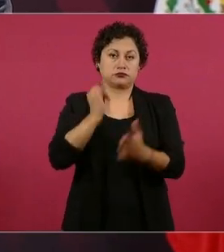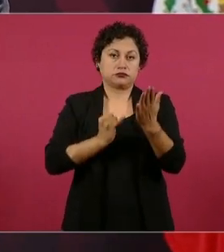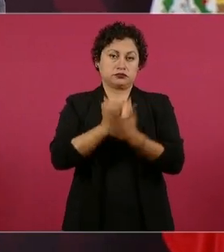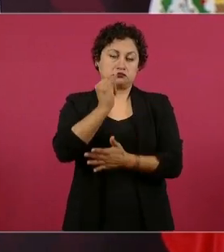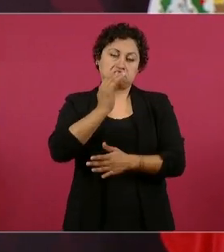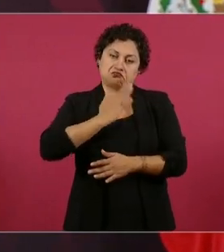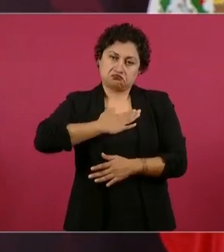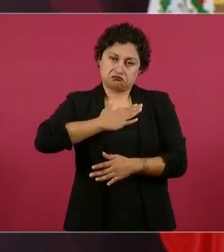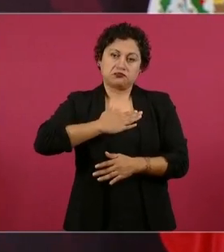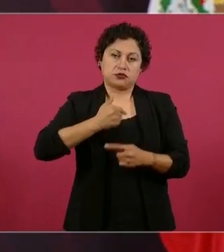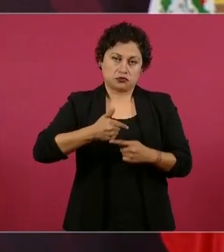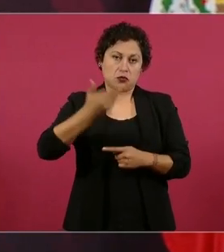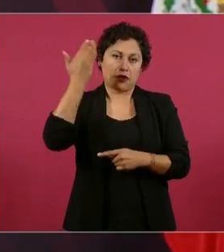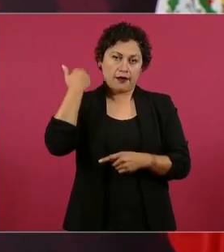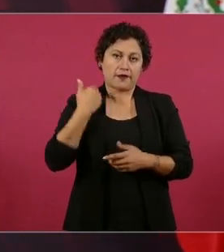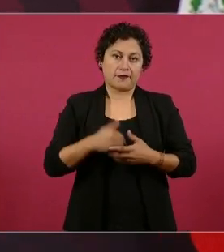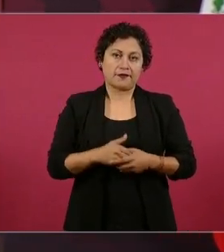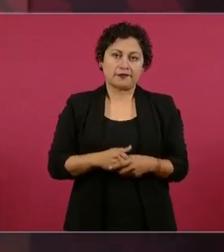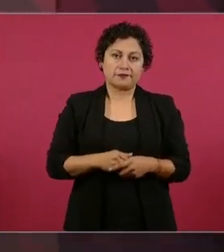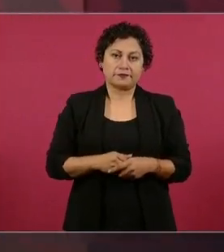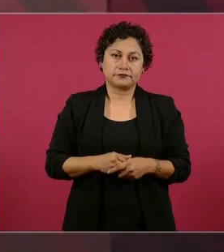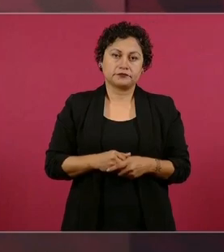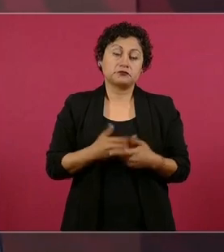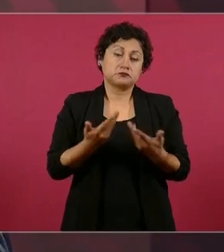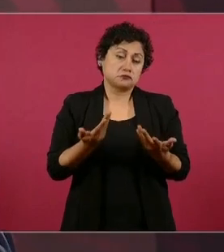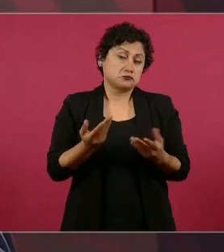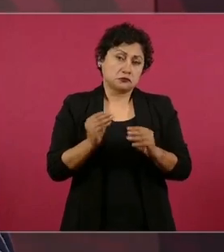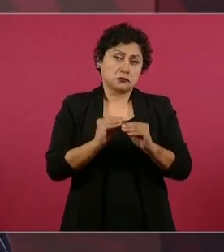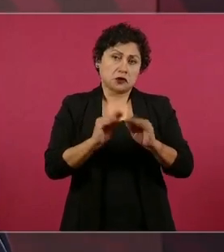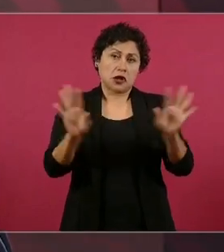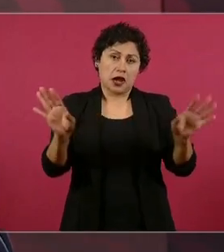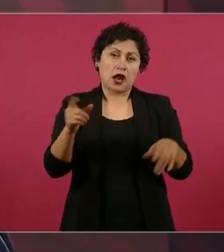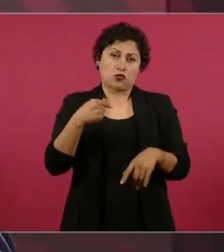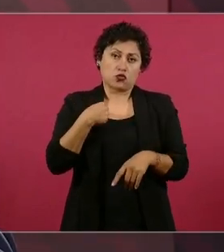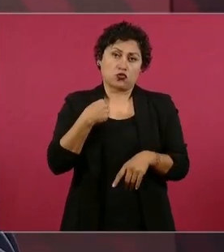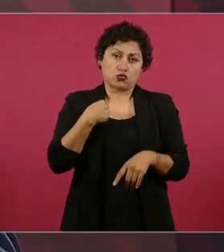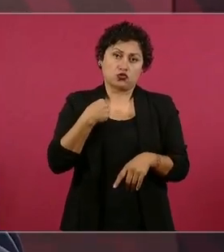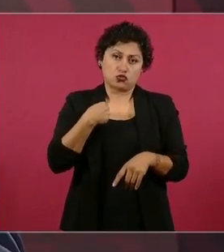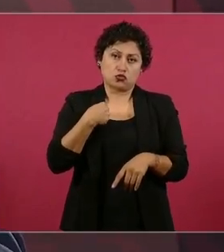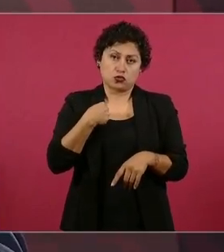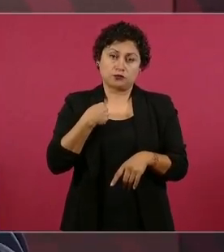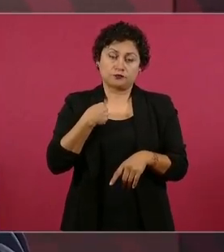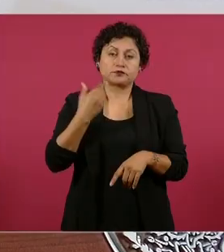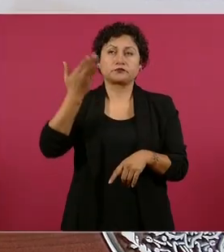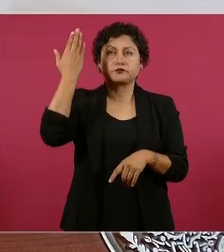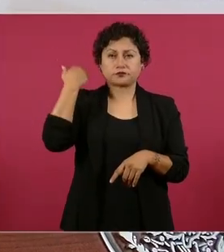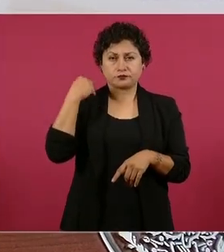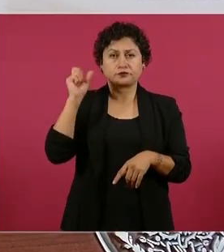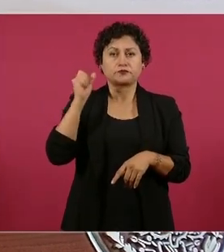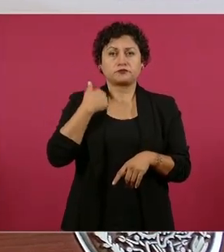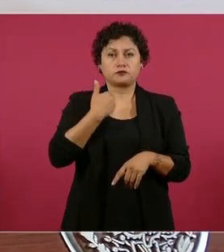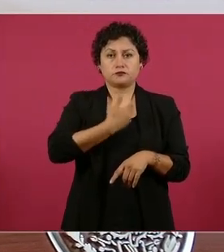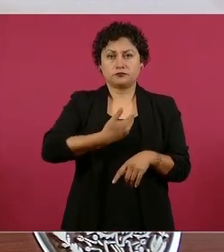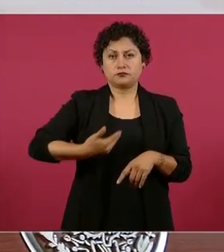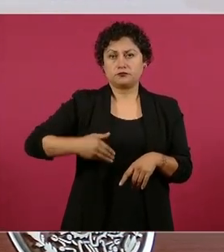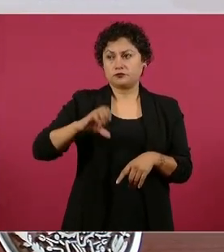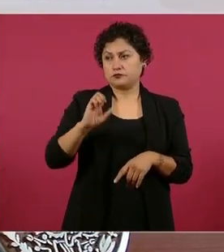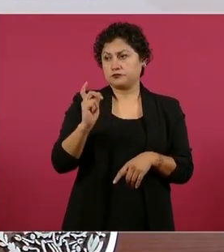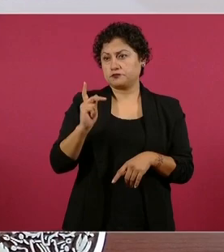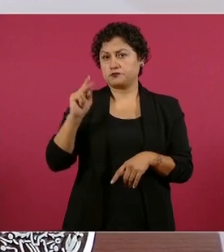Claro, le informé en ese entonces al presidente Peña para que